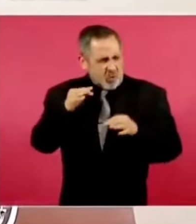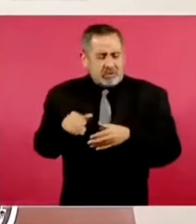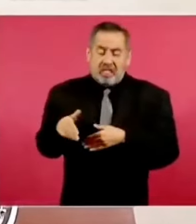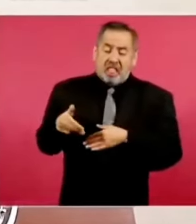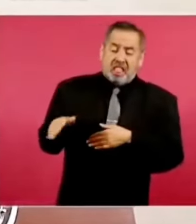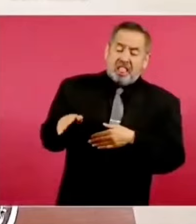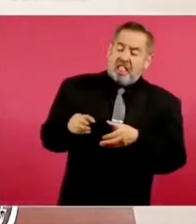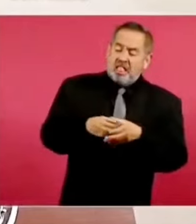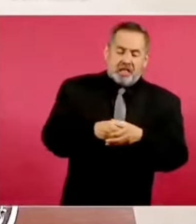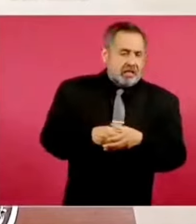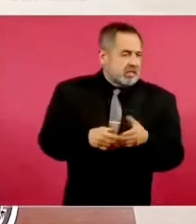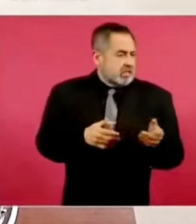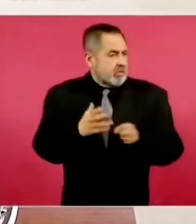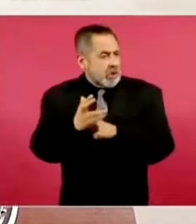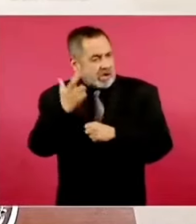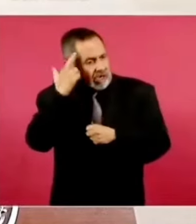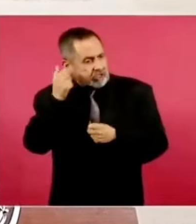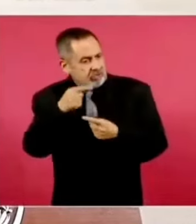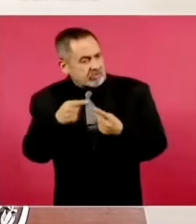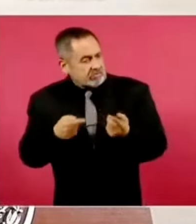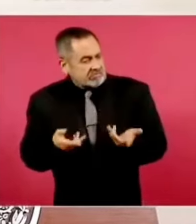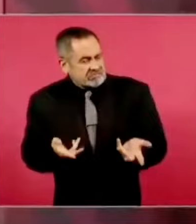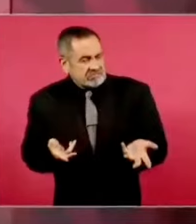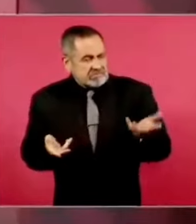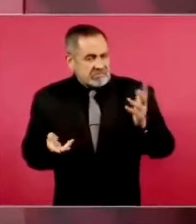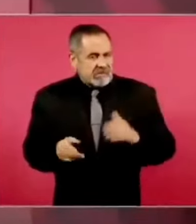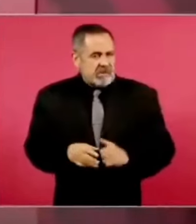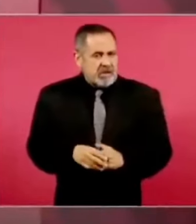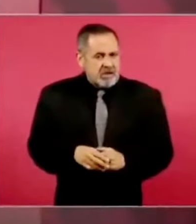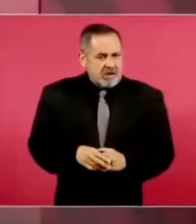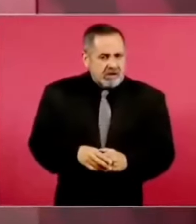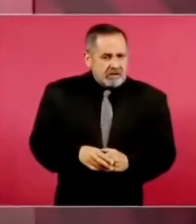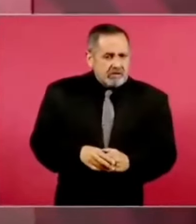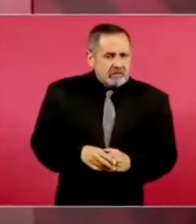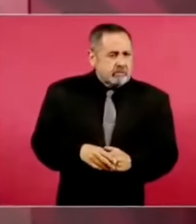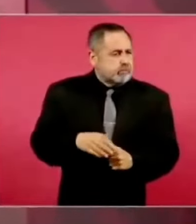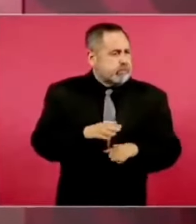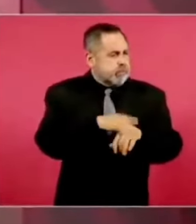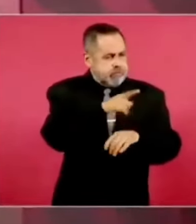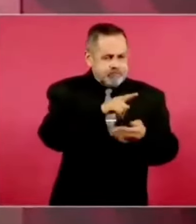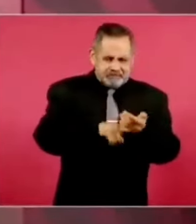son tus argumentos Por qué me sales